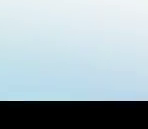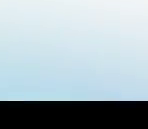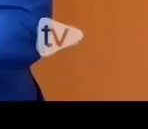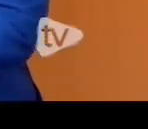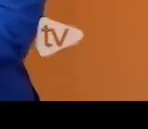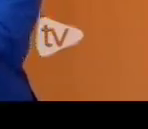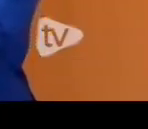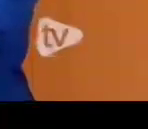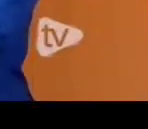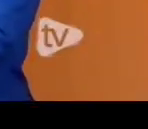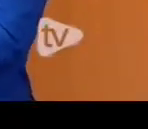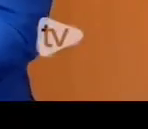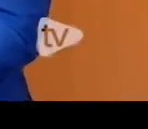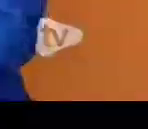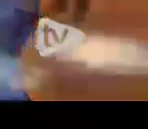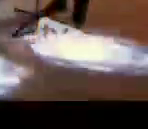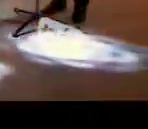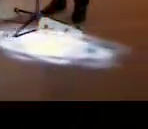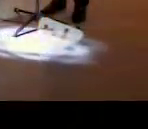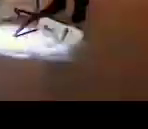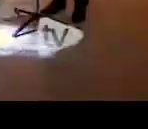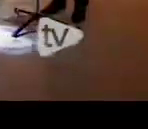TV.